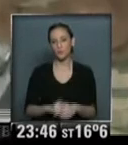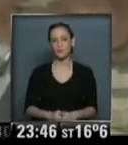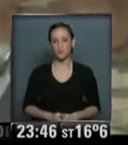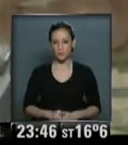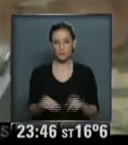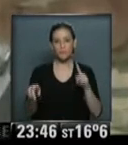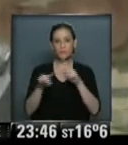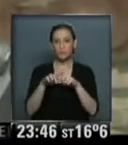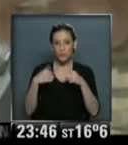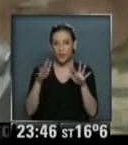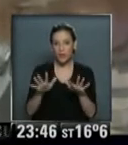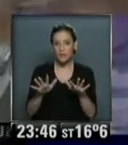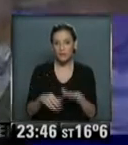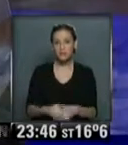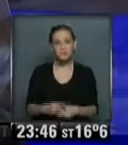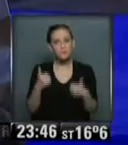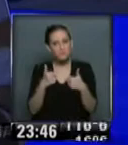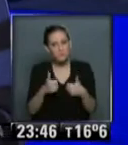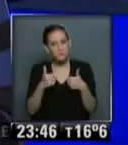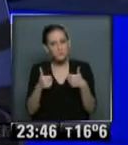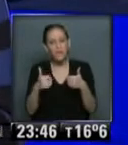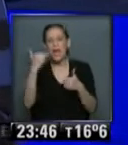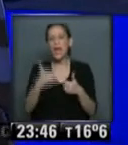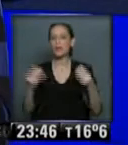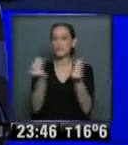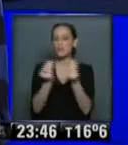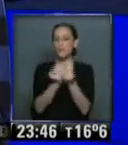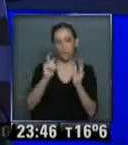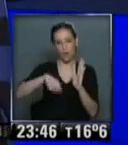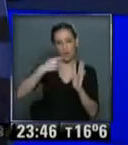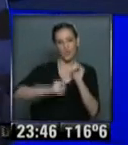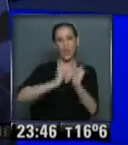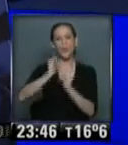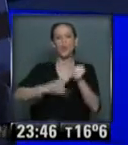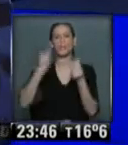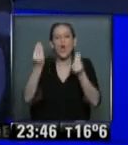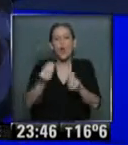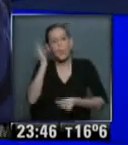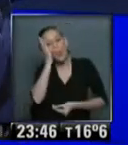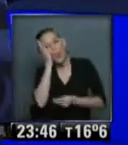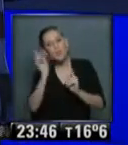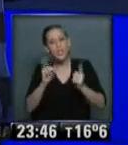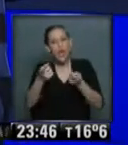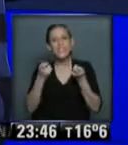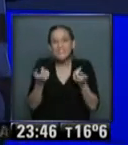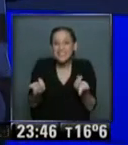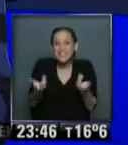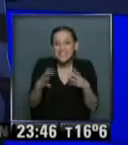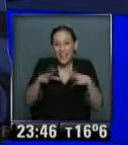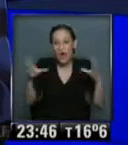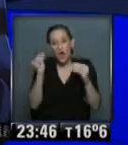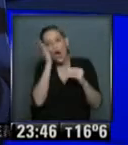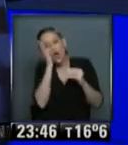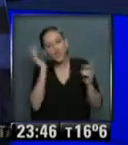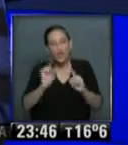efecto de atracción. La cuestión es que hay muchísimos videitos donde él cuenta cómo duermen, no necesitan colchón, obviamente, flotan en el aire,